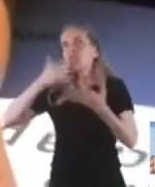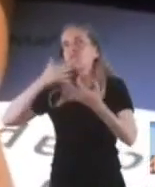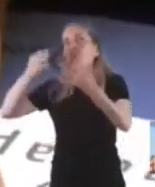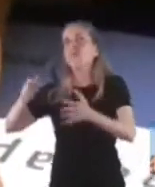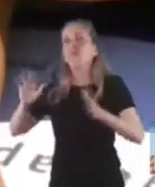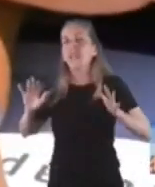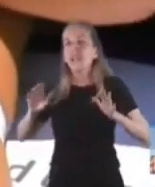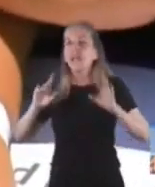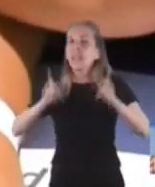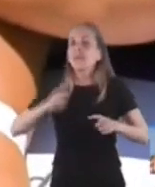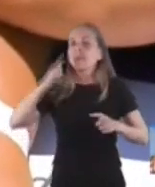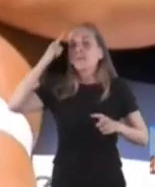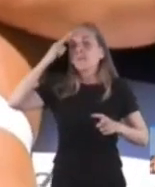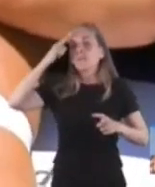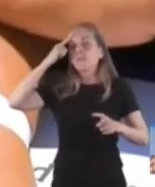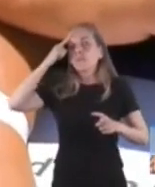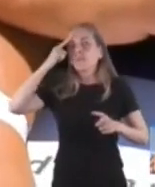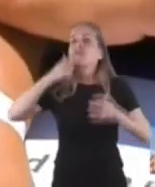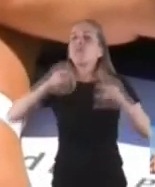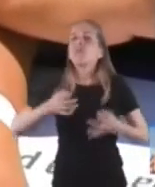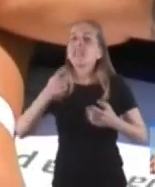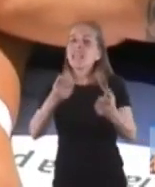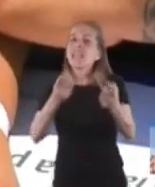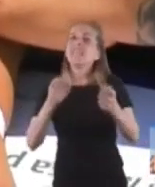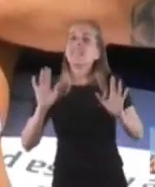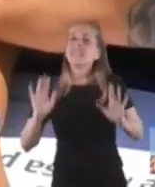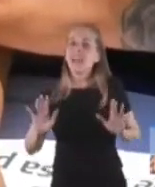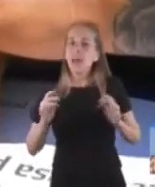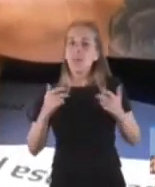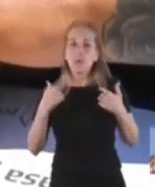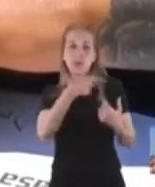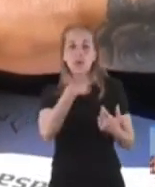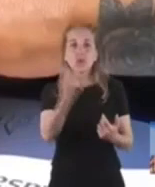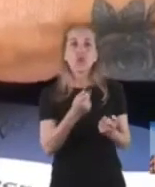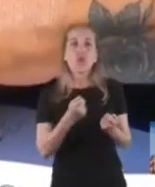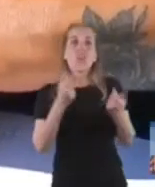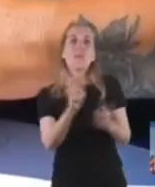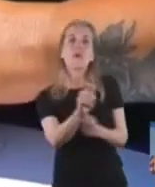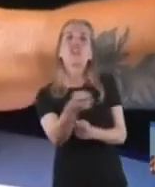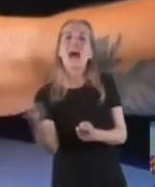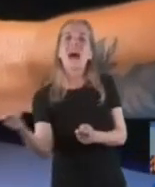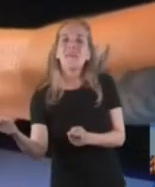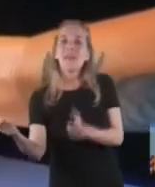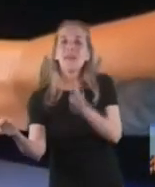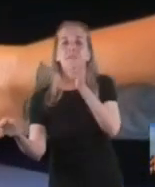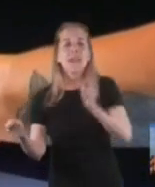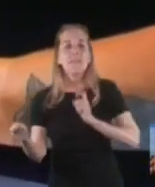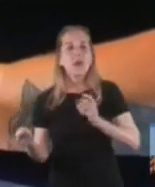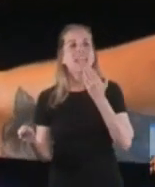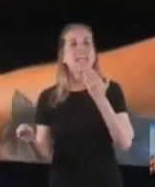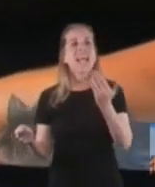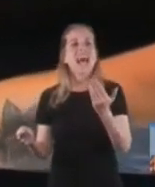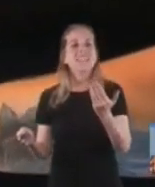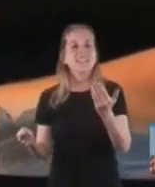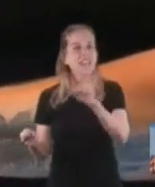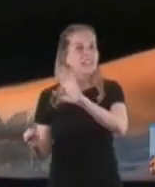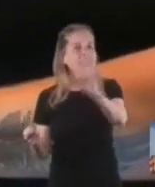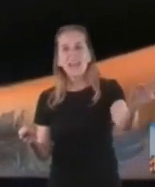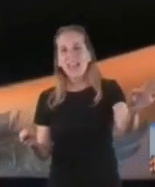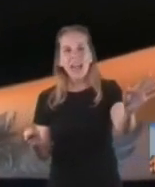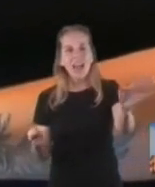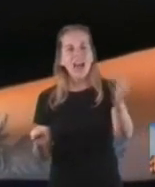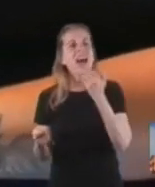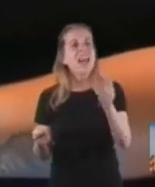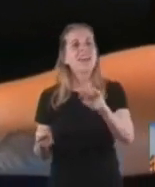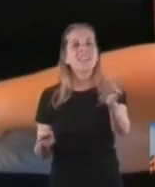sus necesidades. Porque yo quiero, cuando ustedes reciben una llave, todos me dicen gracias. Quiero que sepan que no me deben